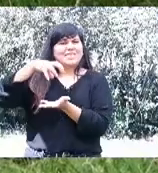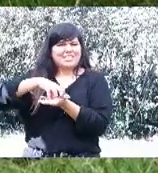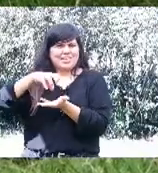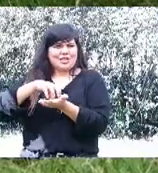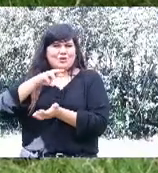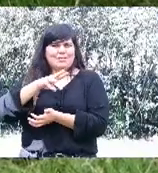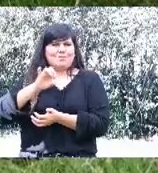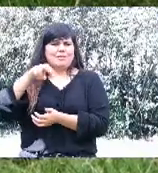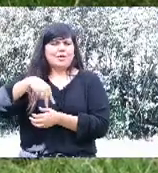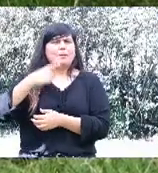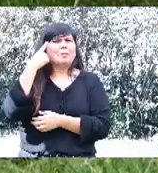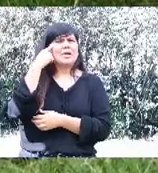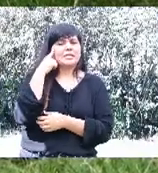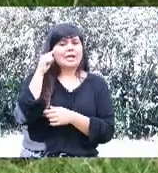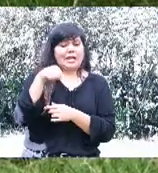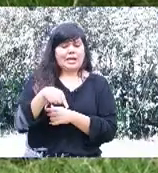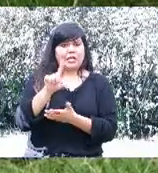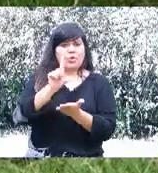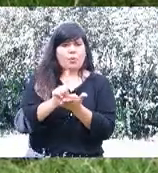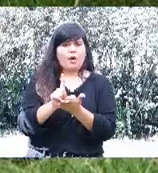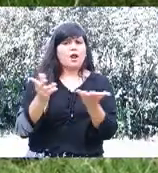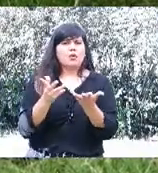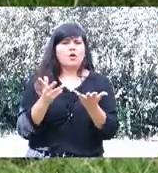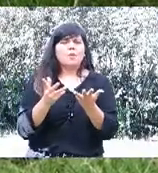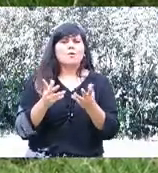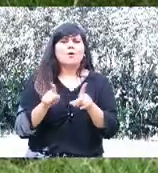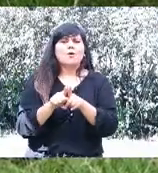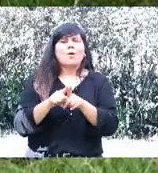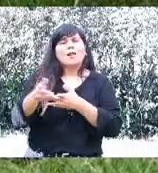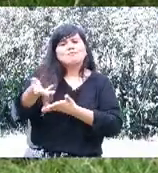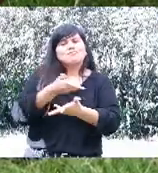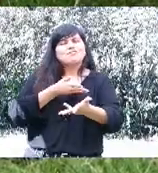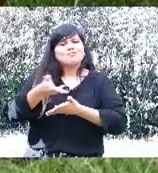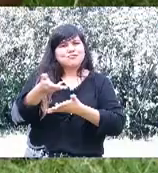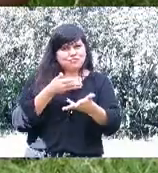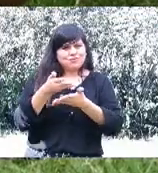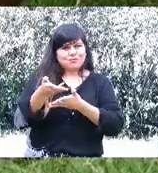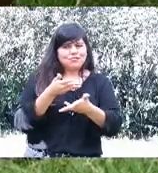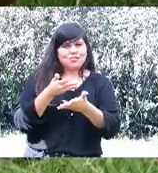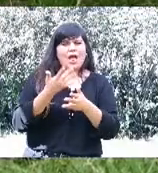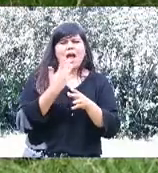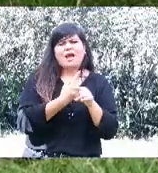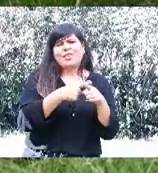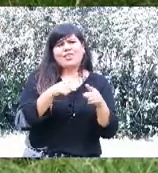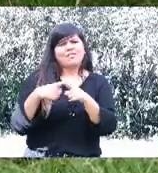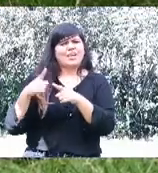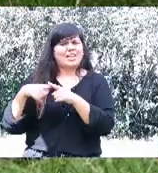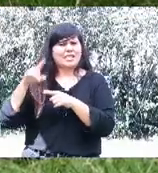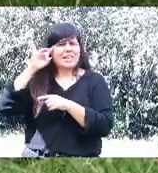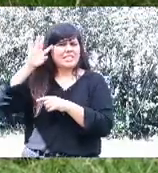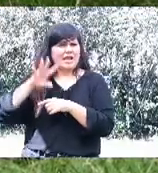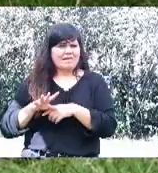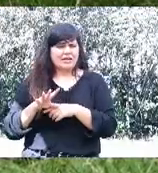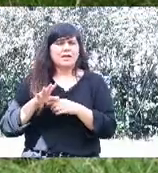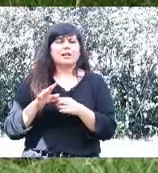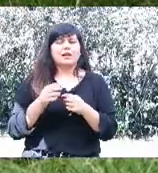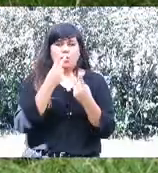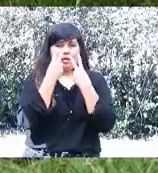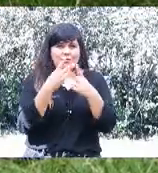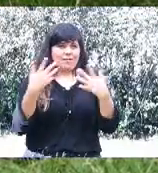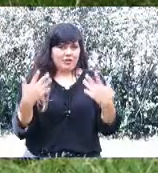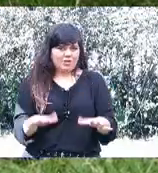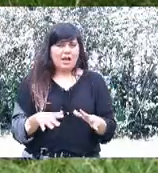interactivo podemos pensar este espacio como una plataforma de diálogo en la que confluyen diferentes saberes como como los que hemos